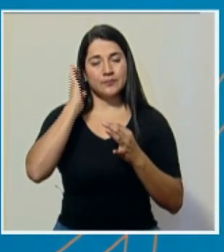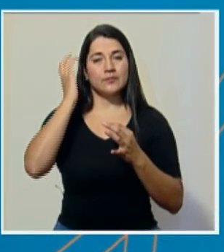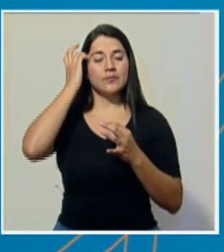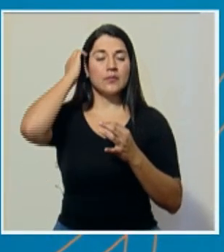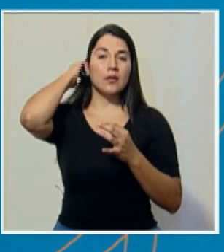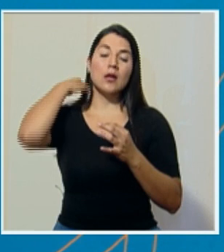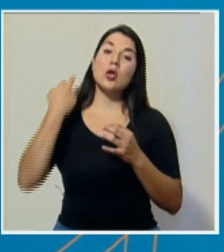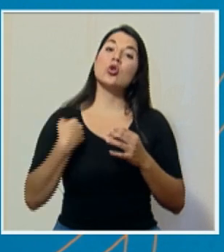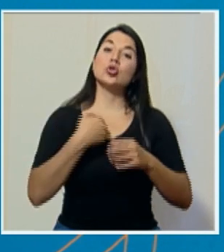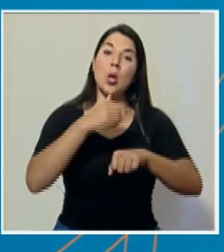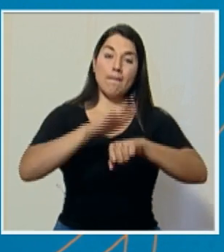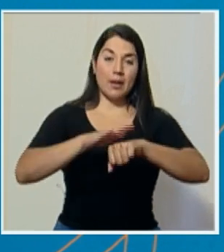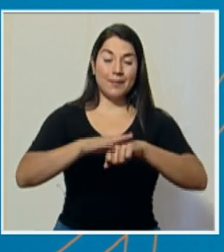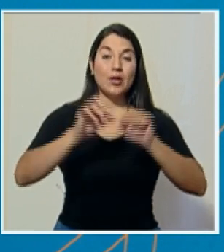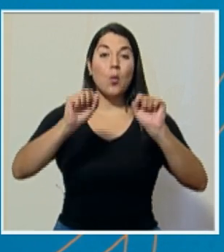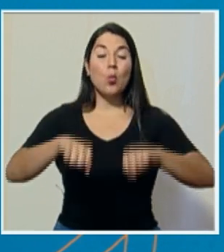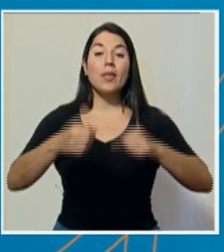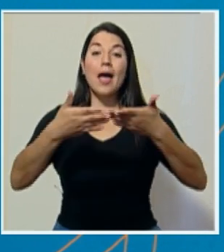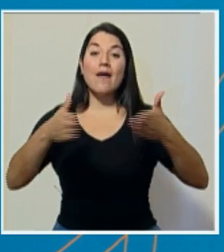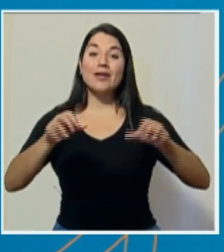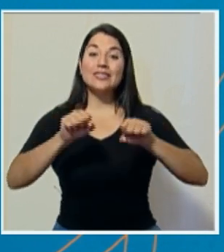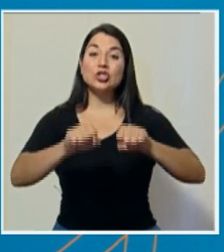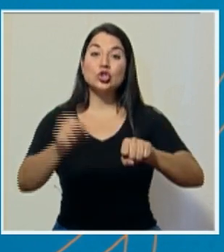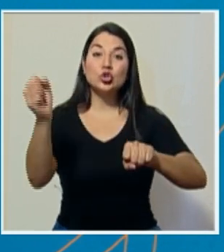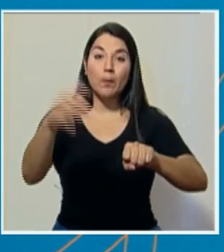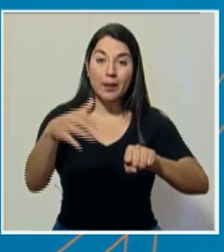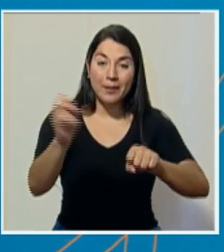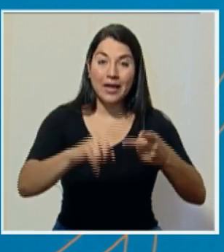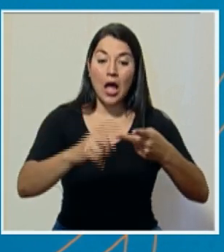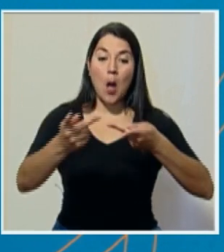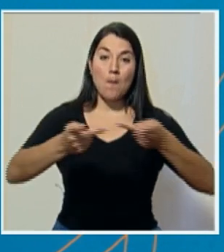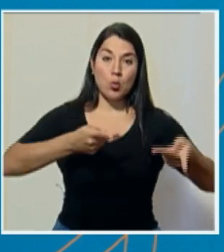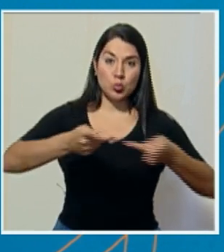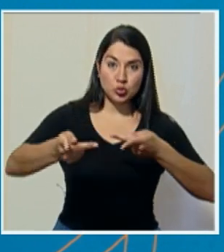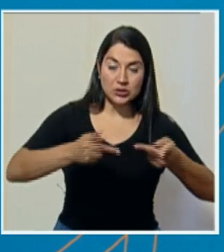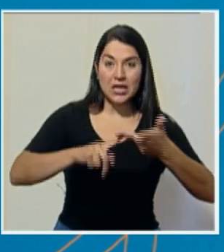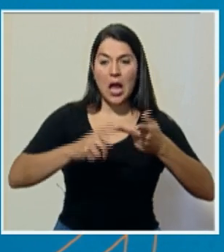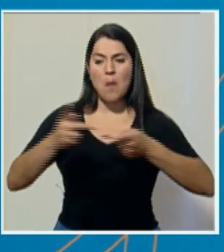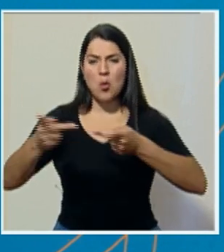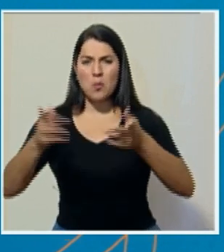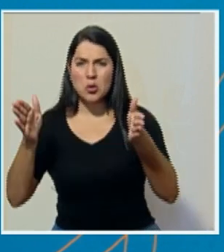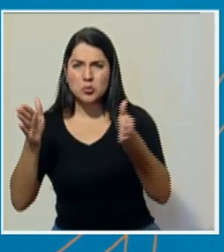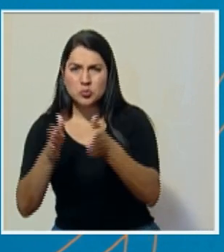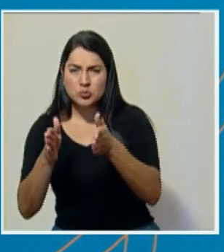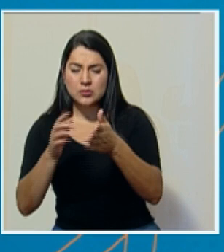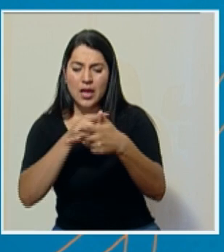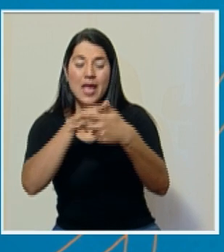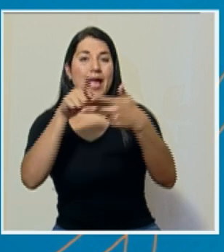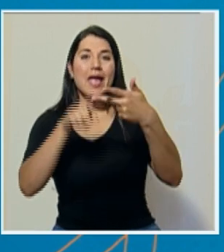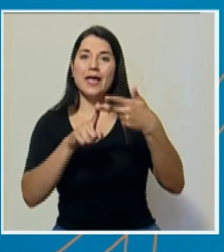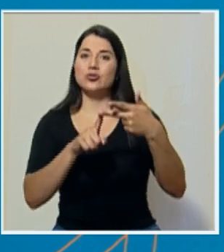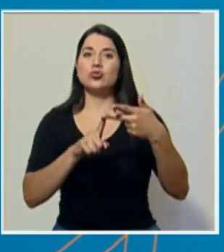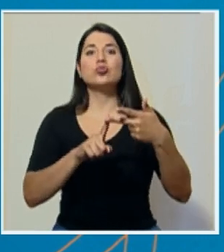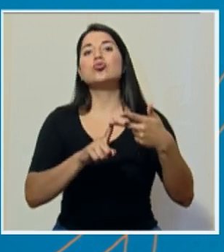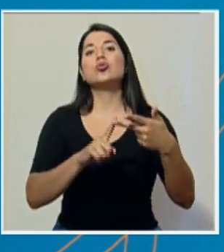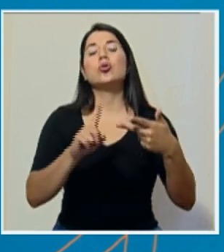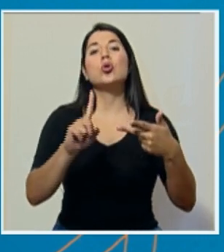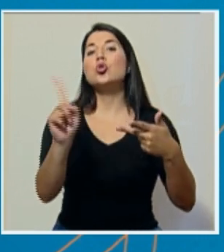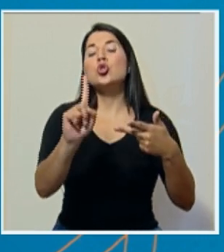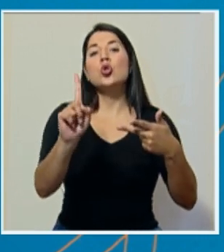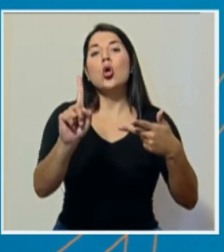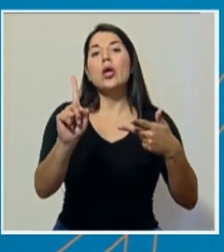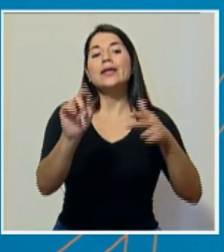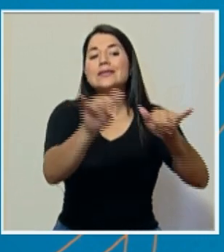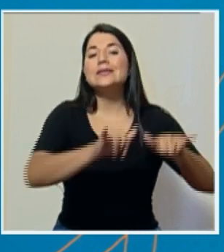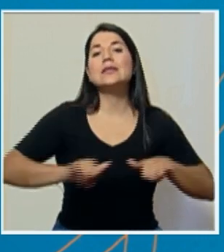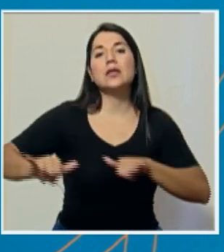los supermercados, que los supermercados, abastecedores y mini supers no tengan distinción de sectores,